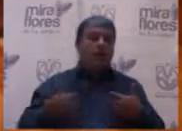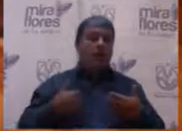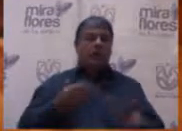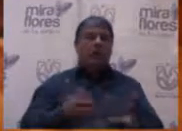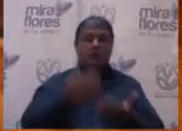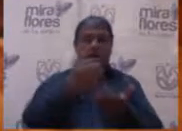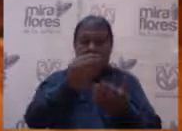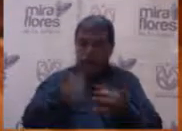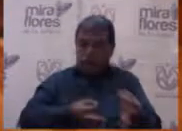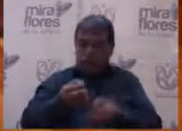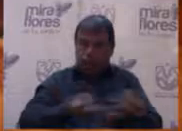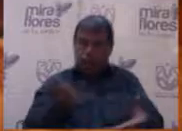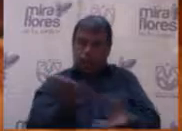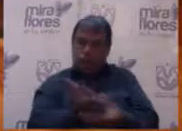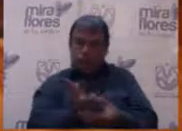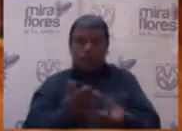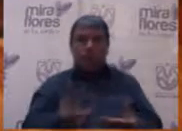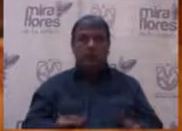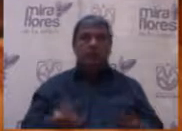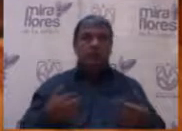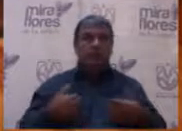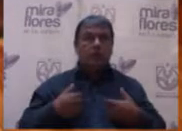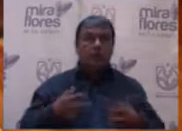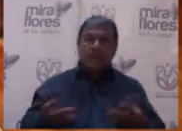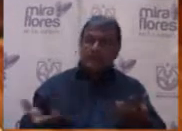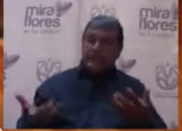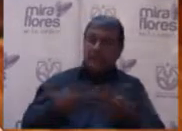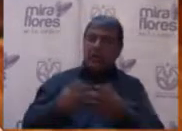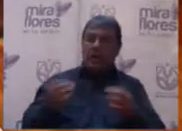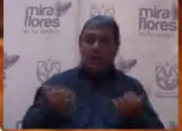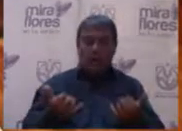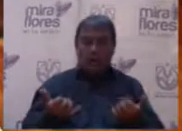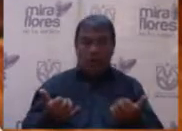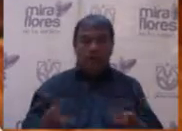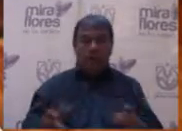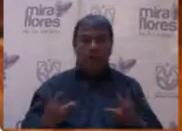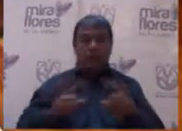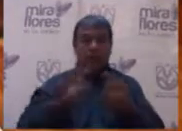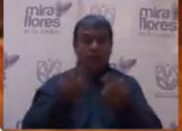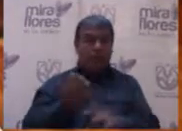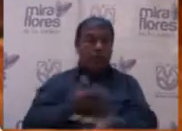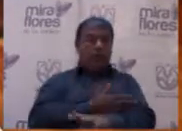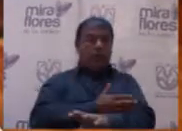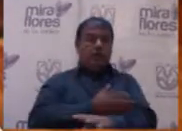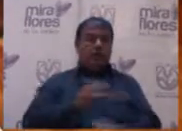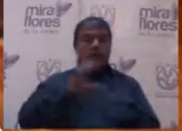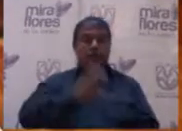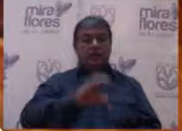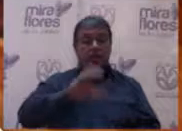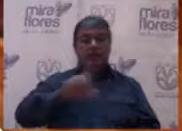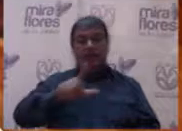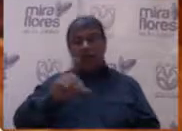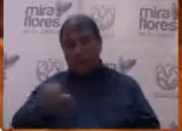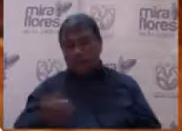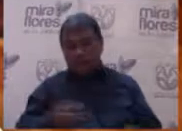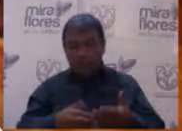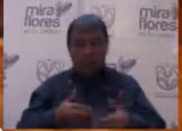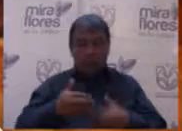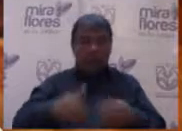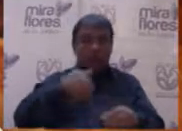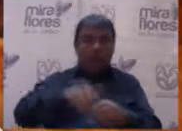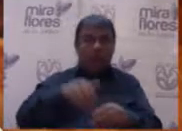consideraciones expuestas en el mismo. Esto tiene directa relación con lo que hemos visto justamente en la sesión anterior del CCLD, entonces procederíamos